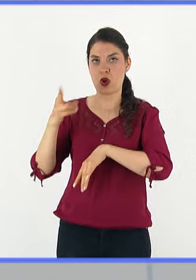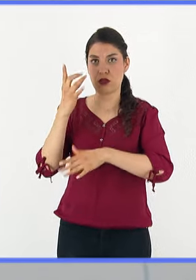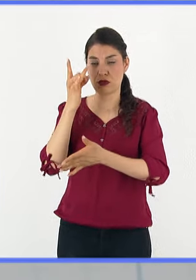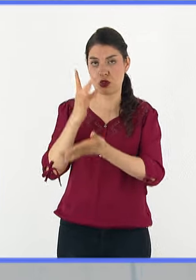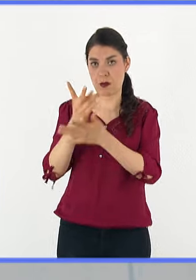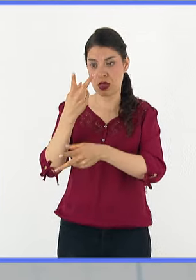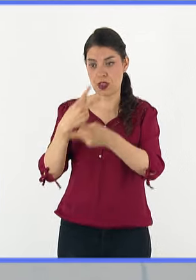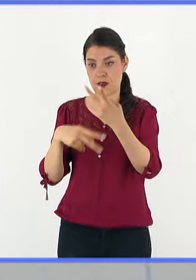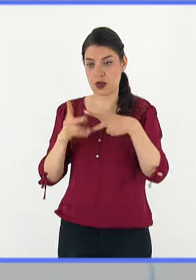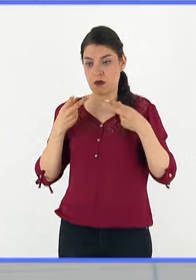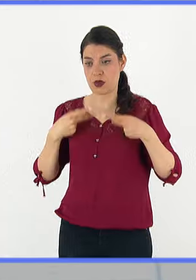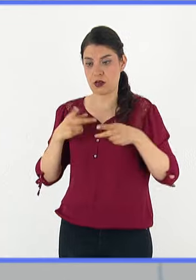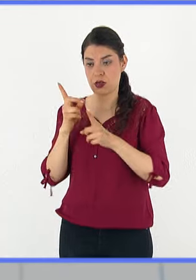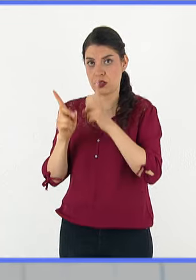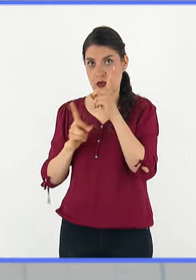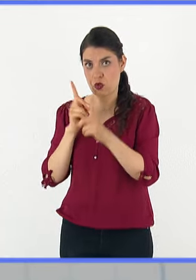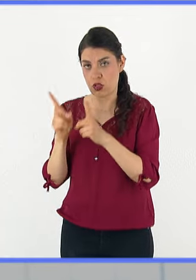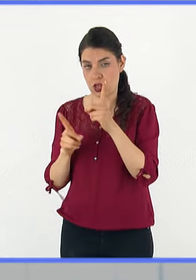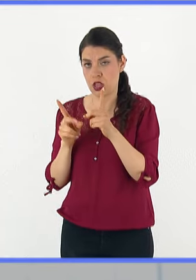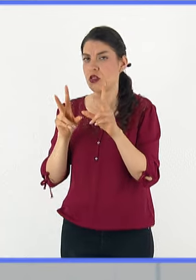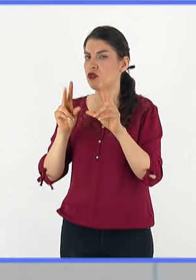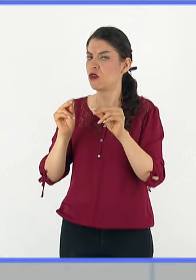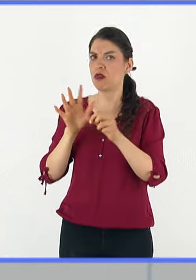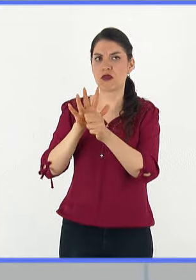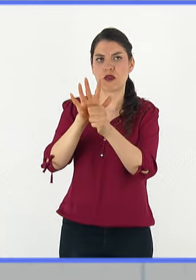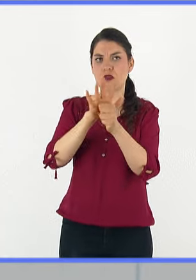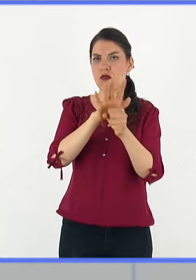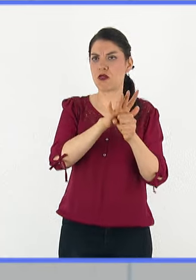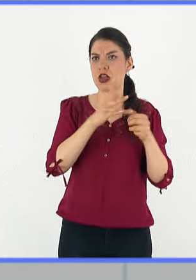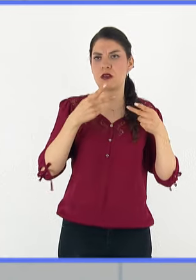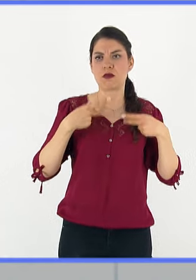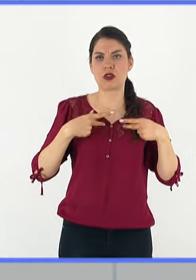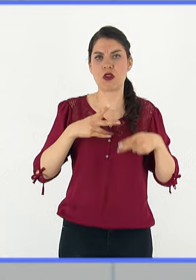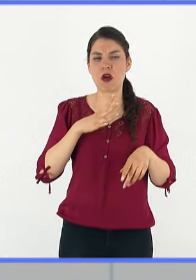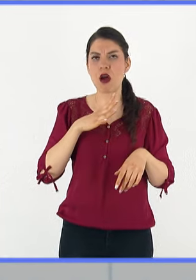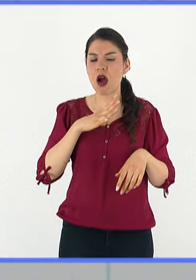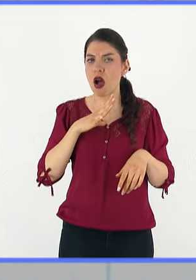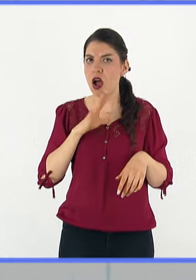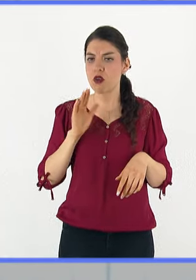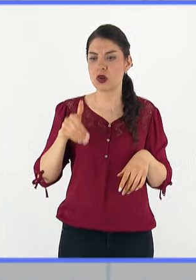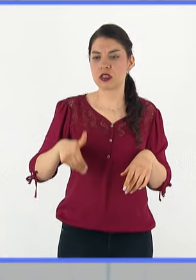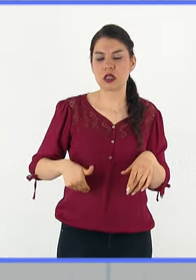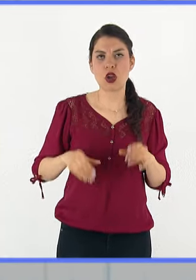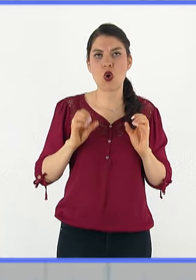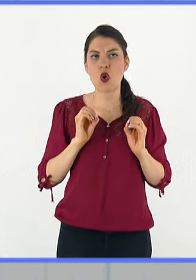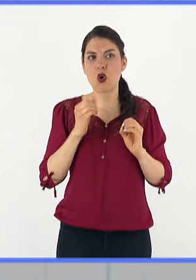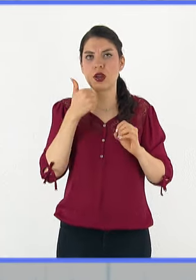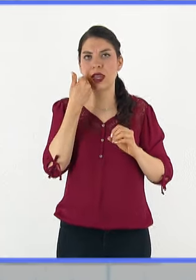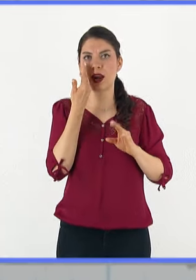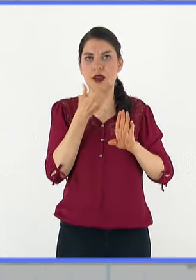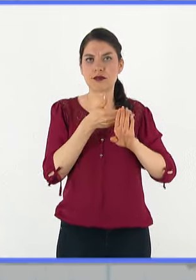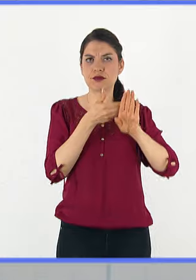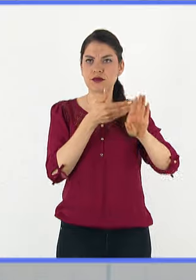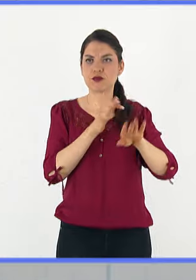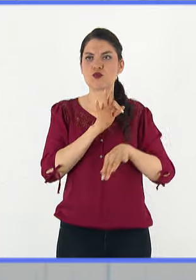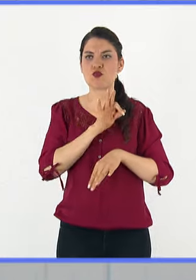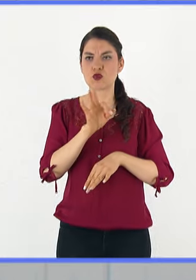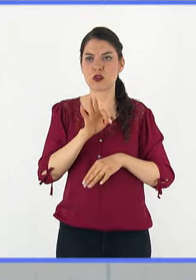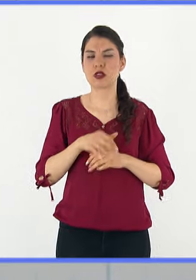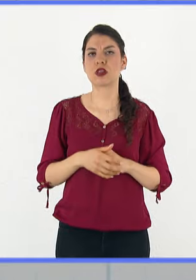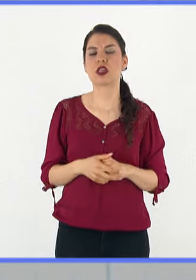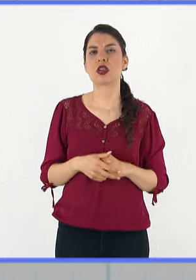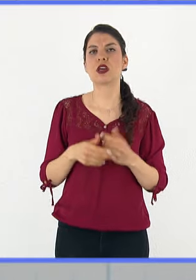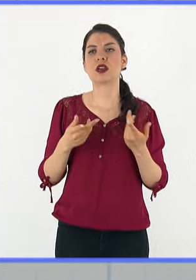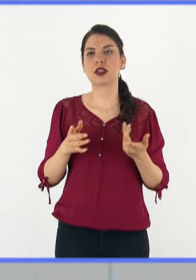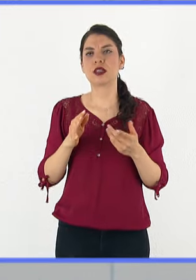atletas cualquier persona que tenga alguna lesión o que quiera prevenir alguna lesión no se